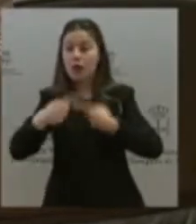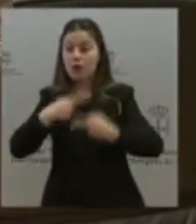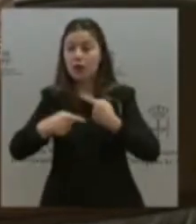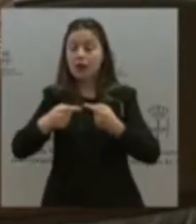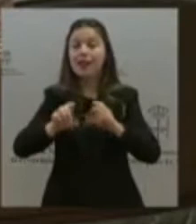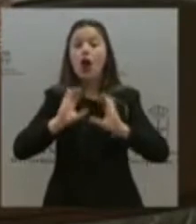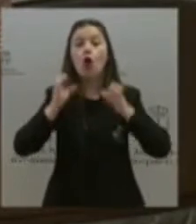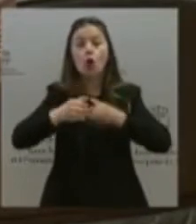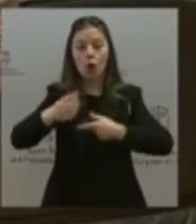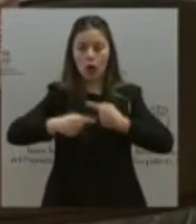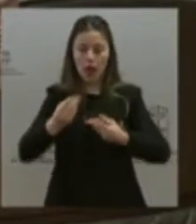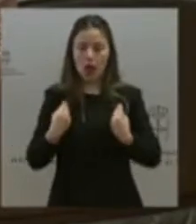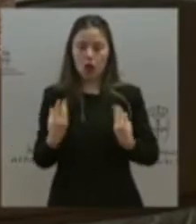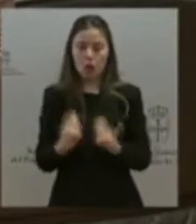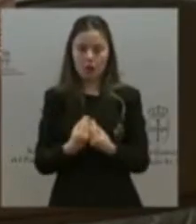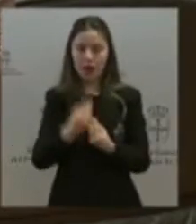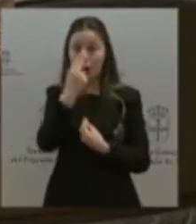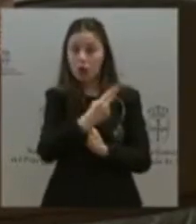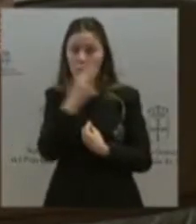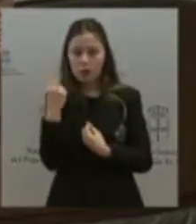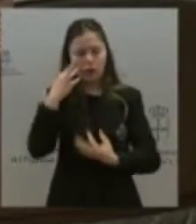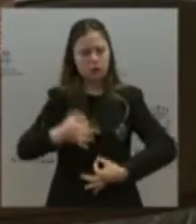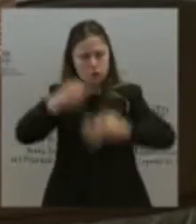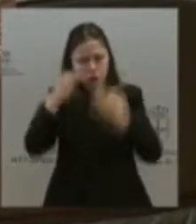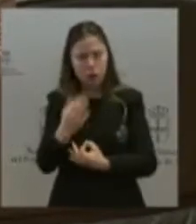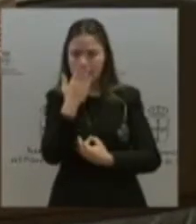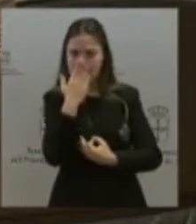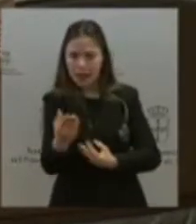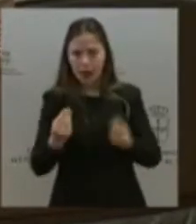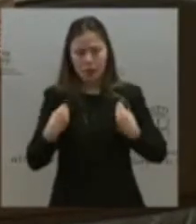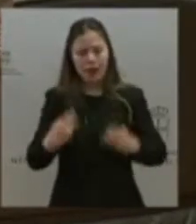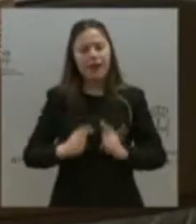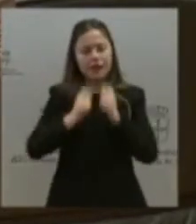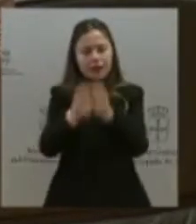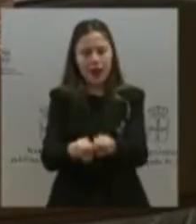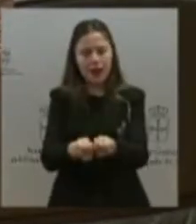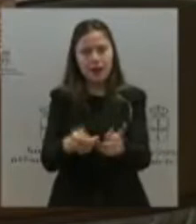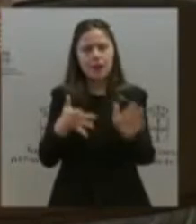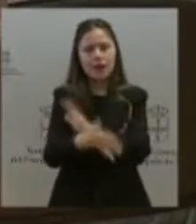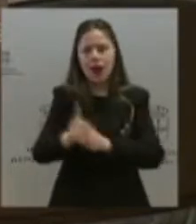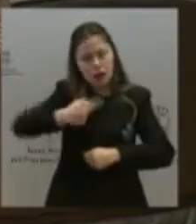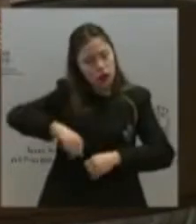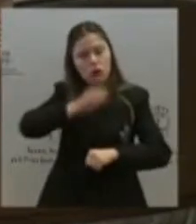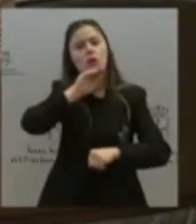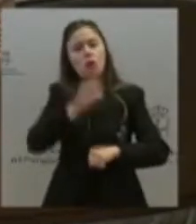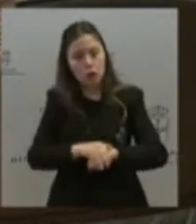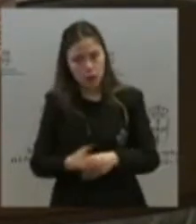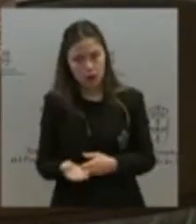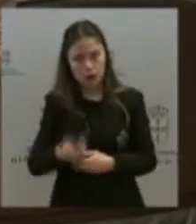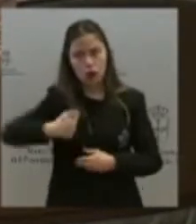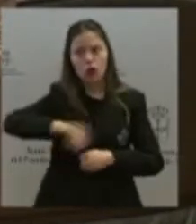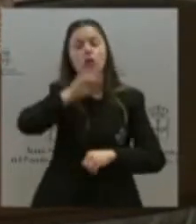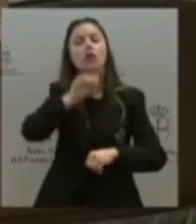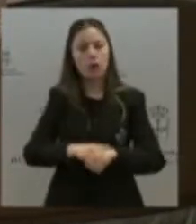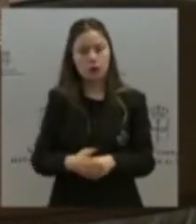es firme, esas viviendas se van a adjudicar y lo vamos a cumplir. Lo vamos a cumplir. Como le decía, se publicará esta convocatoria en las